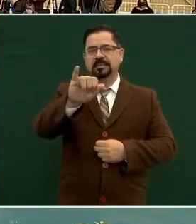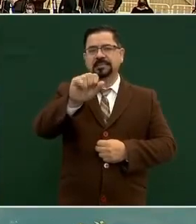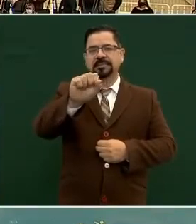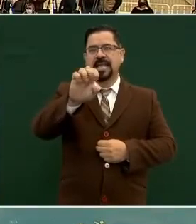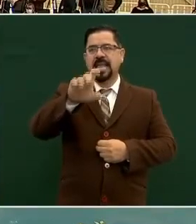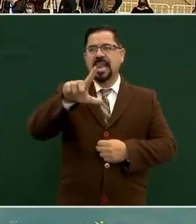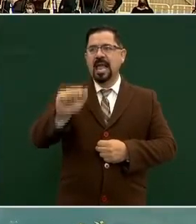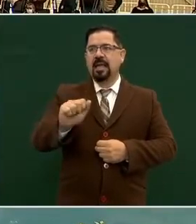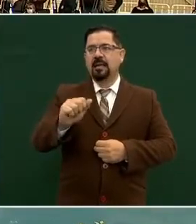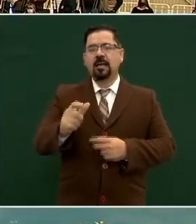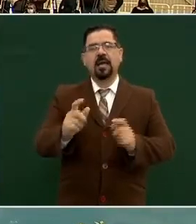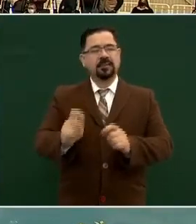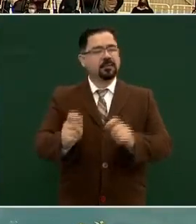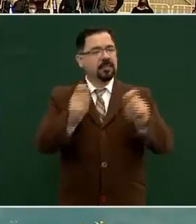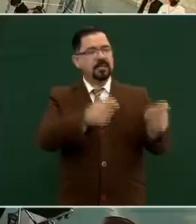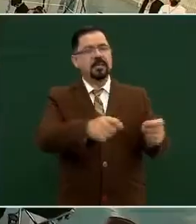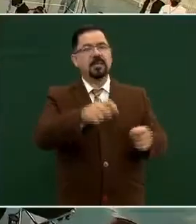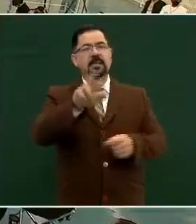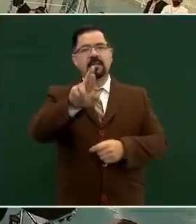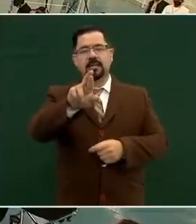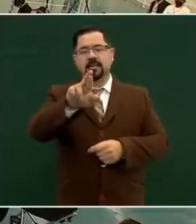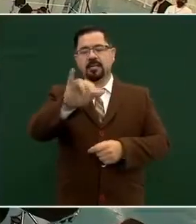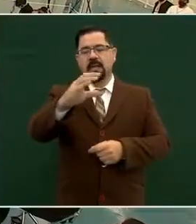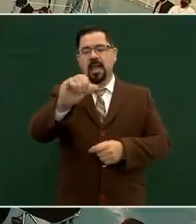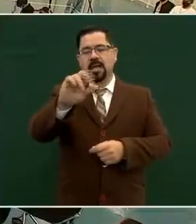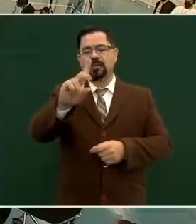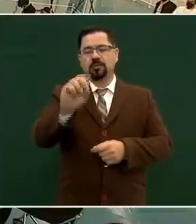Ricardo Mejía. A ver,